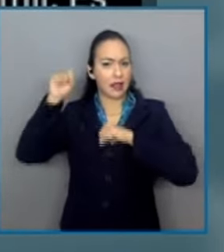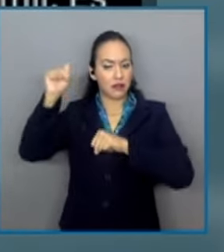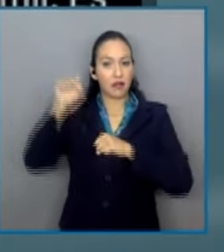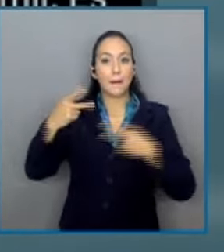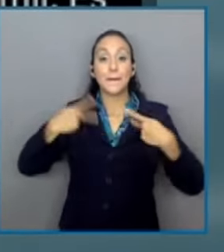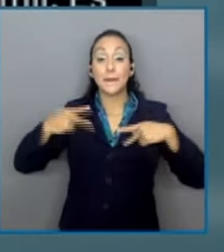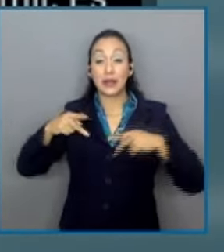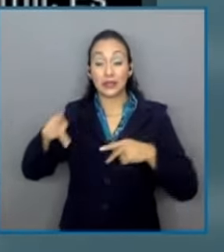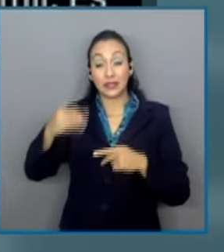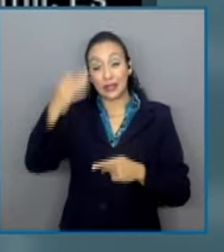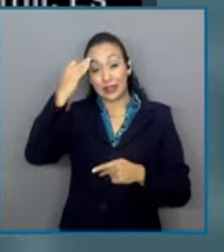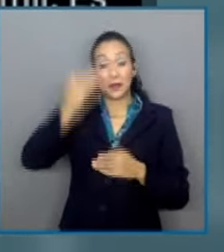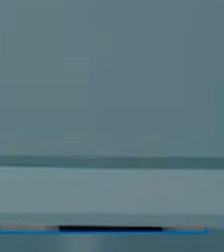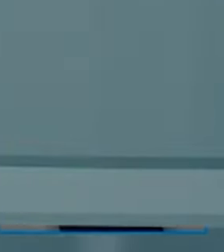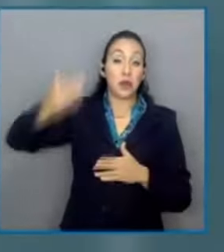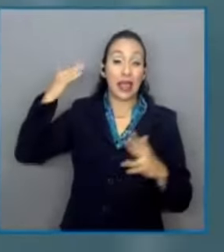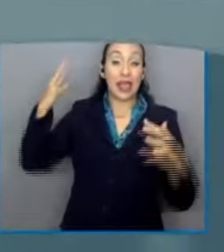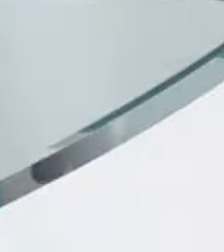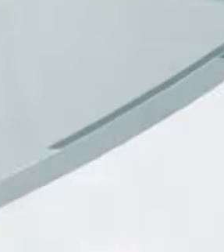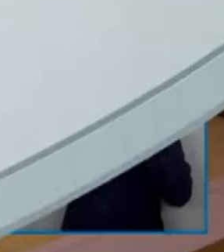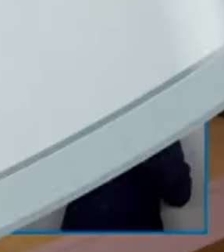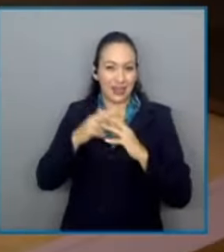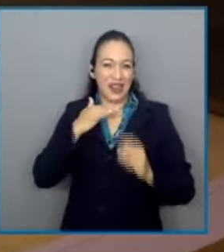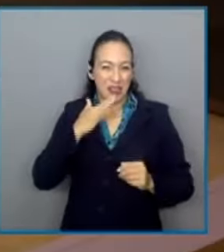llamada Guerra Sucia.